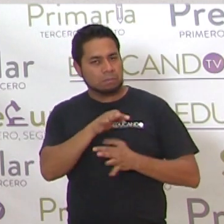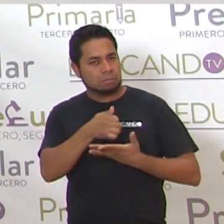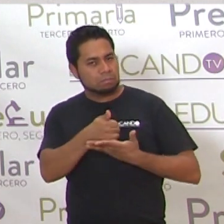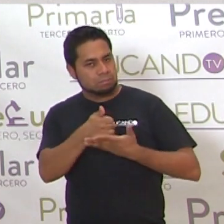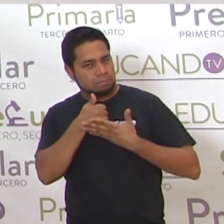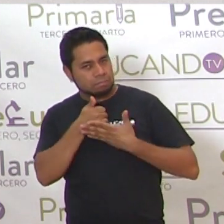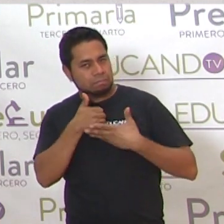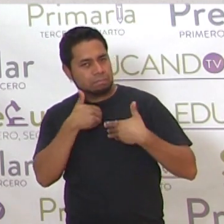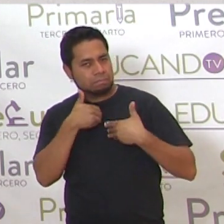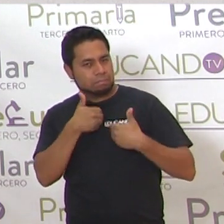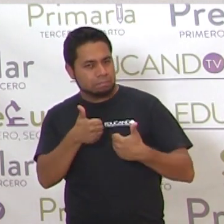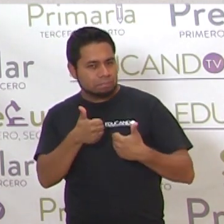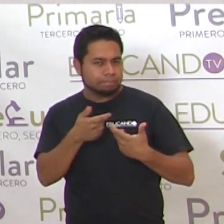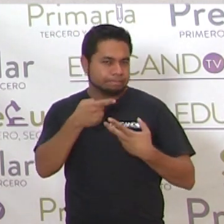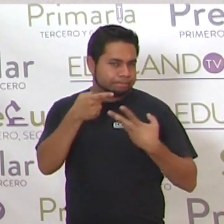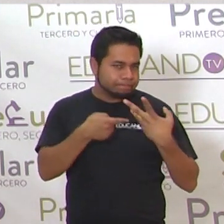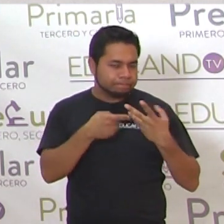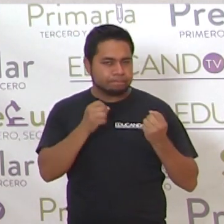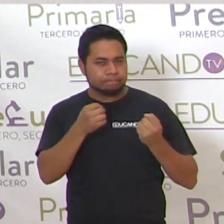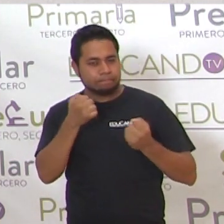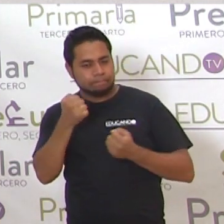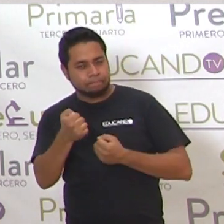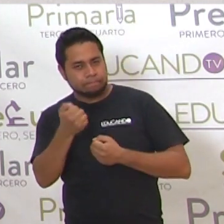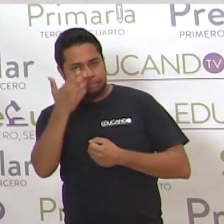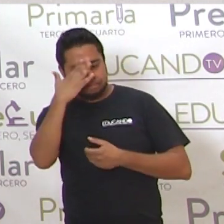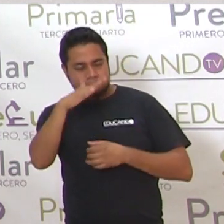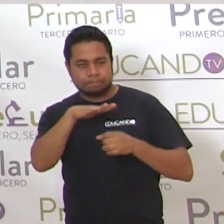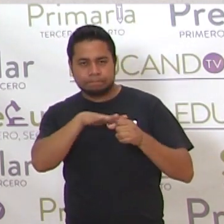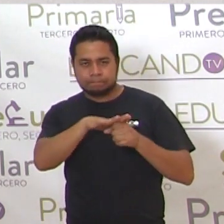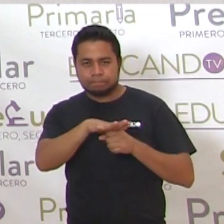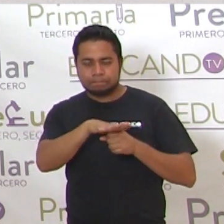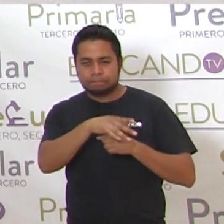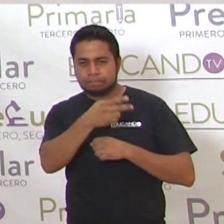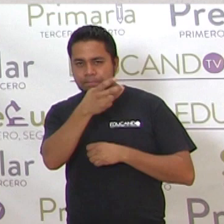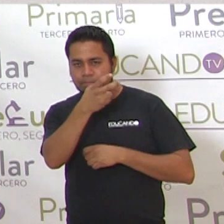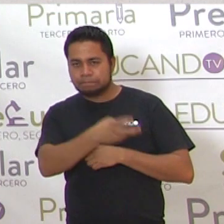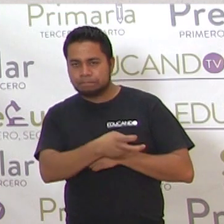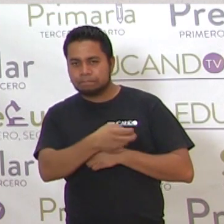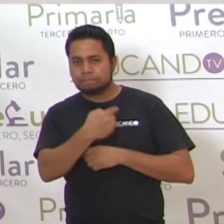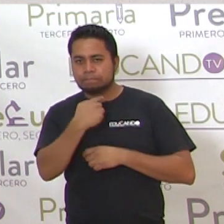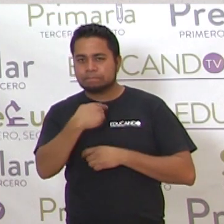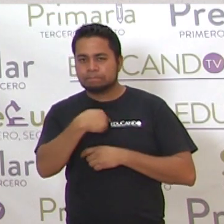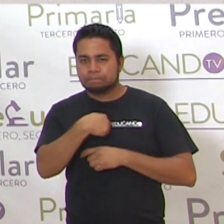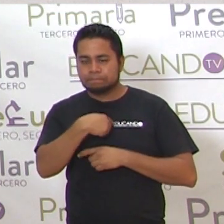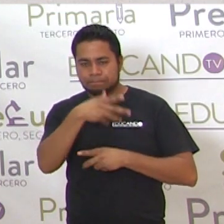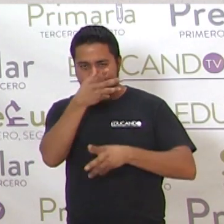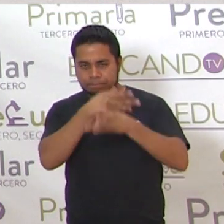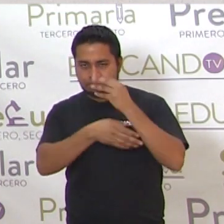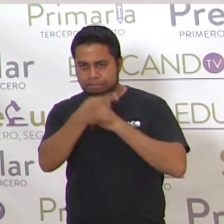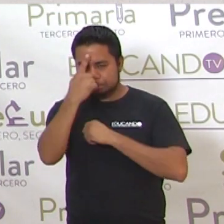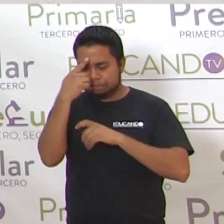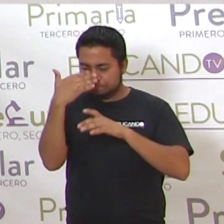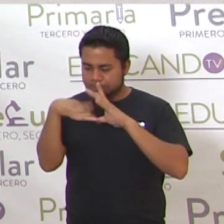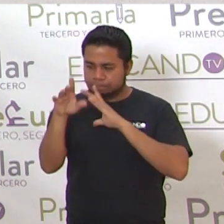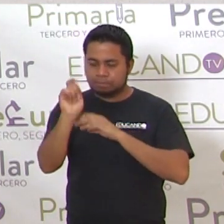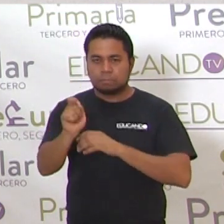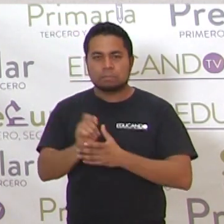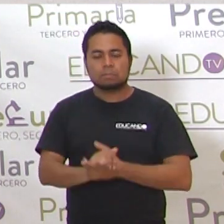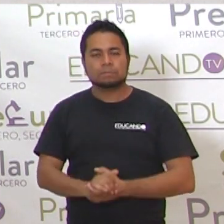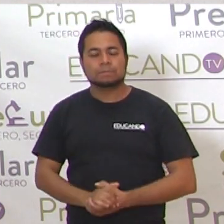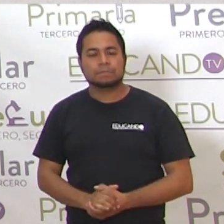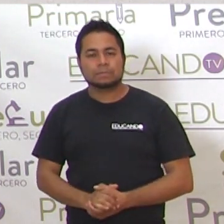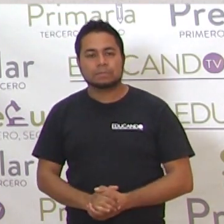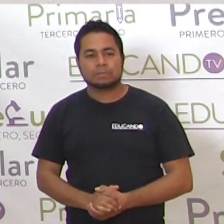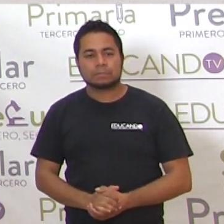entender o fortalecer reforzar más bien dicho nuestro aprendizaje de correos electrónicos